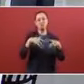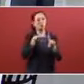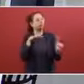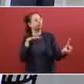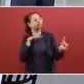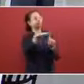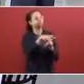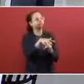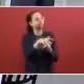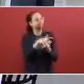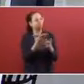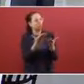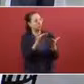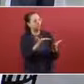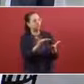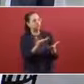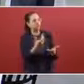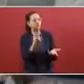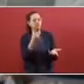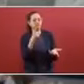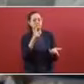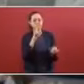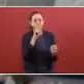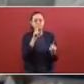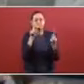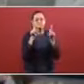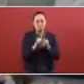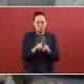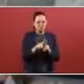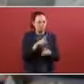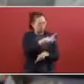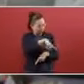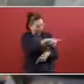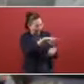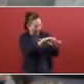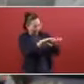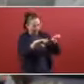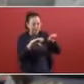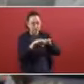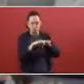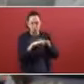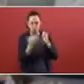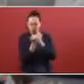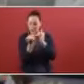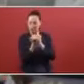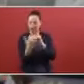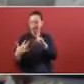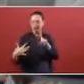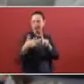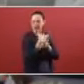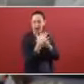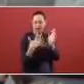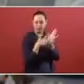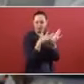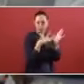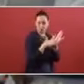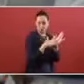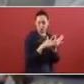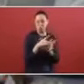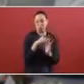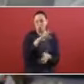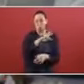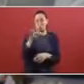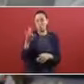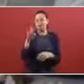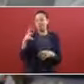mexicana, ¿están incluidos sus funcionarios? ¿Estaría usted dispuesto a someterlos a una encuesta pública